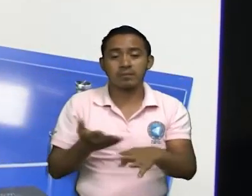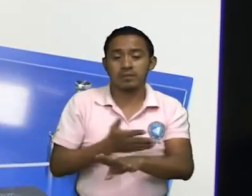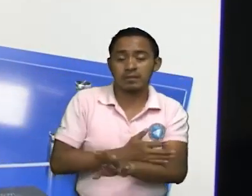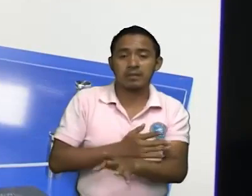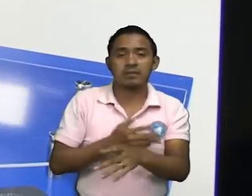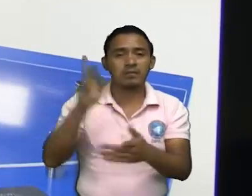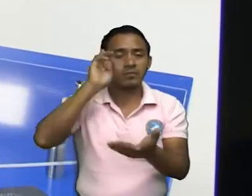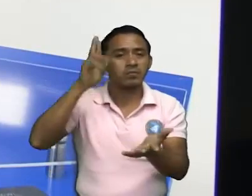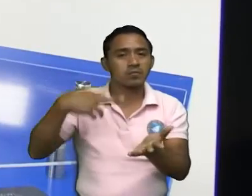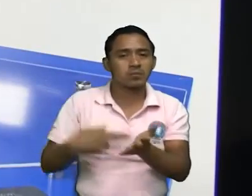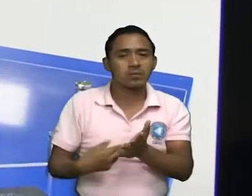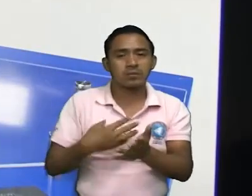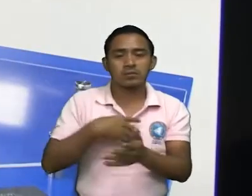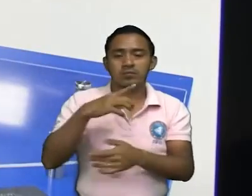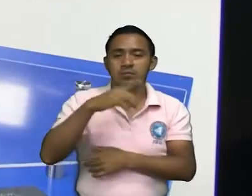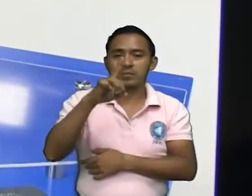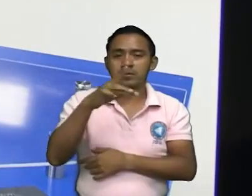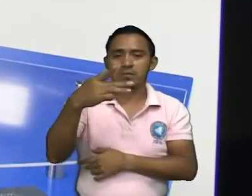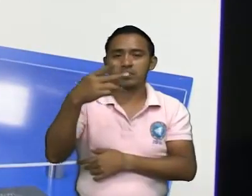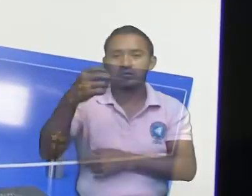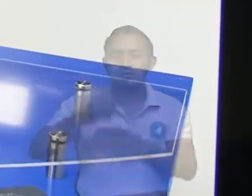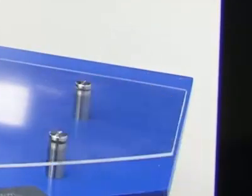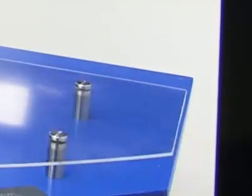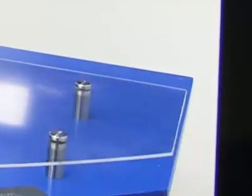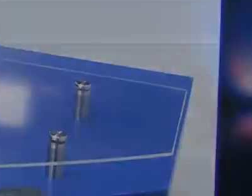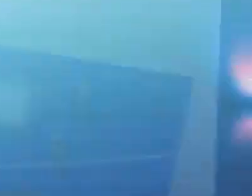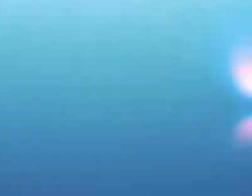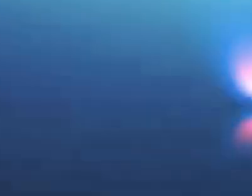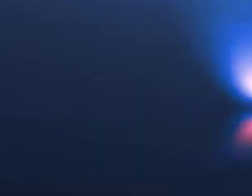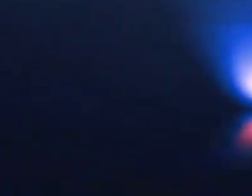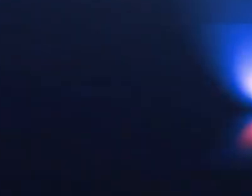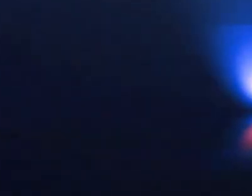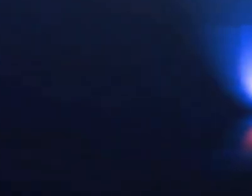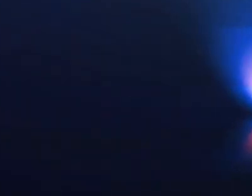a la conmemoración de sus 180 años.